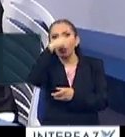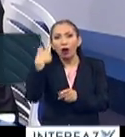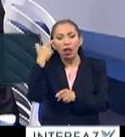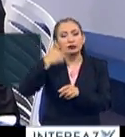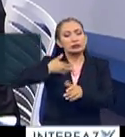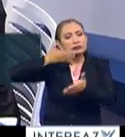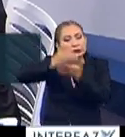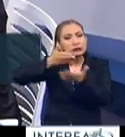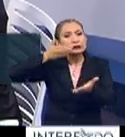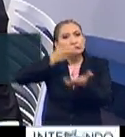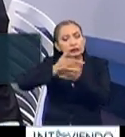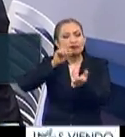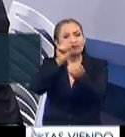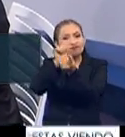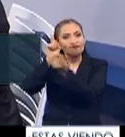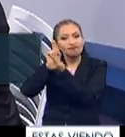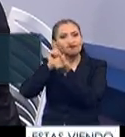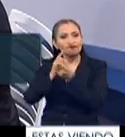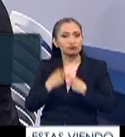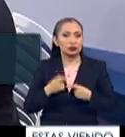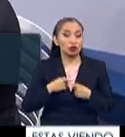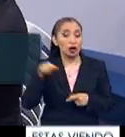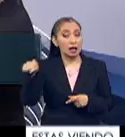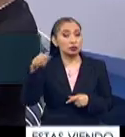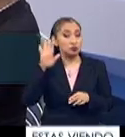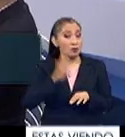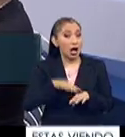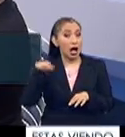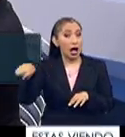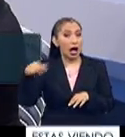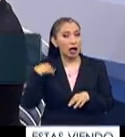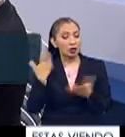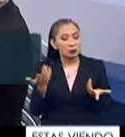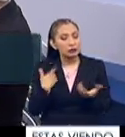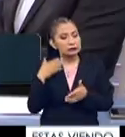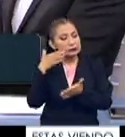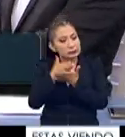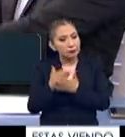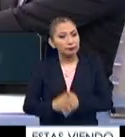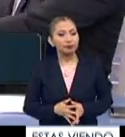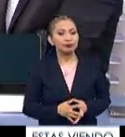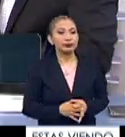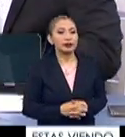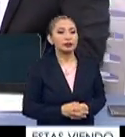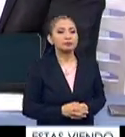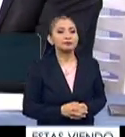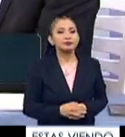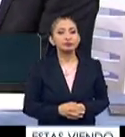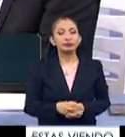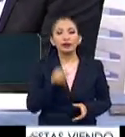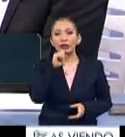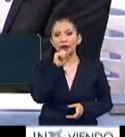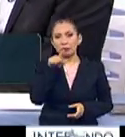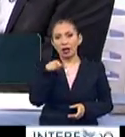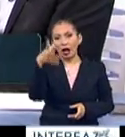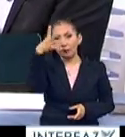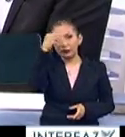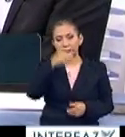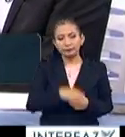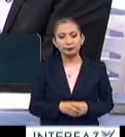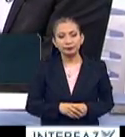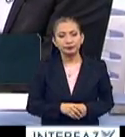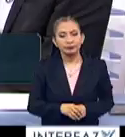horas con los pacientes, ¿no? Ellos son los que más, pues sí, sacrifican en ese sentido, también en pro de su aprendizaje.